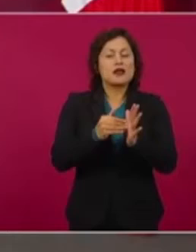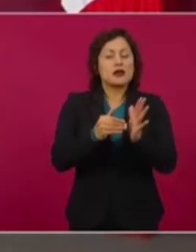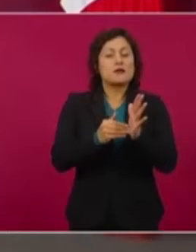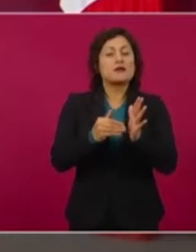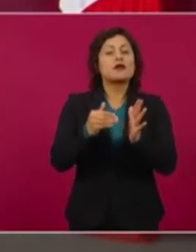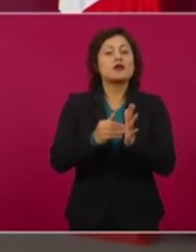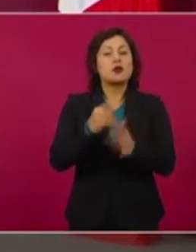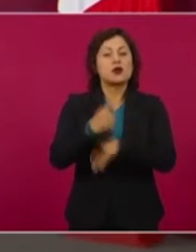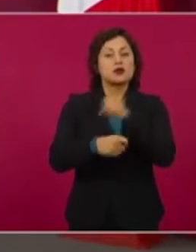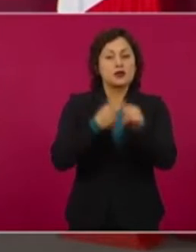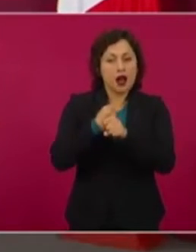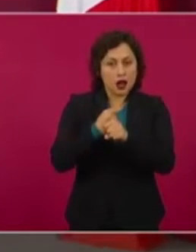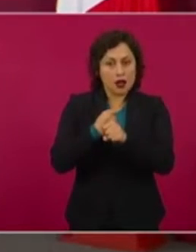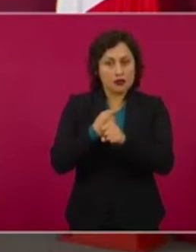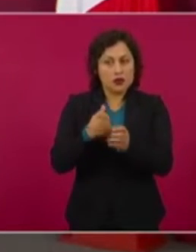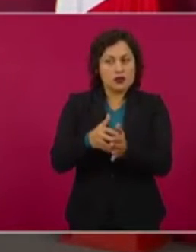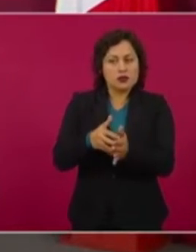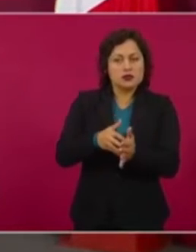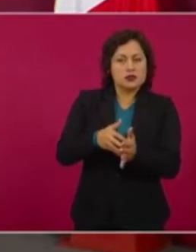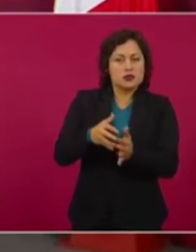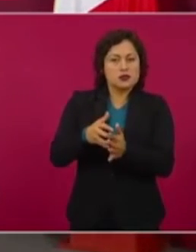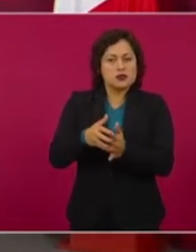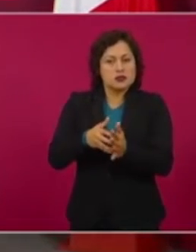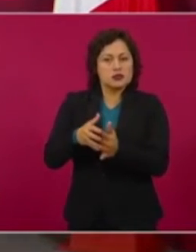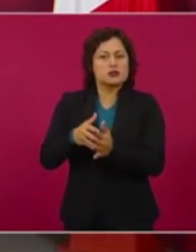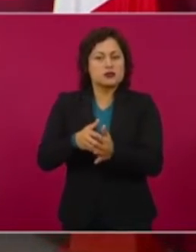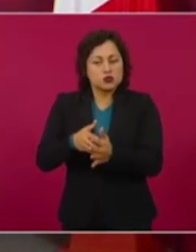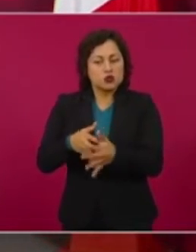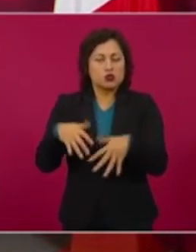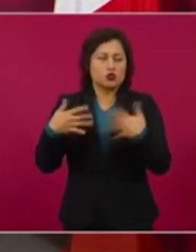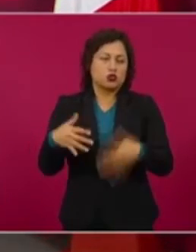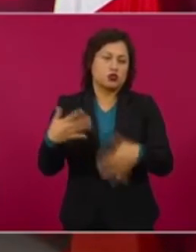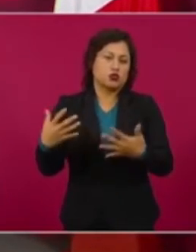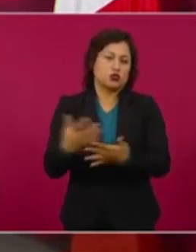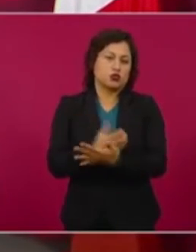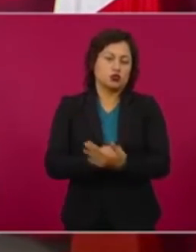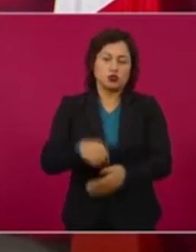Ayer tuvimos la reunión con la gobernadora de Guerrero